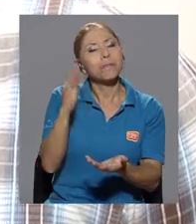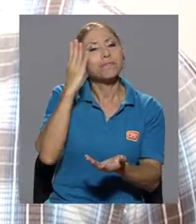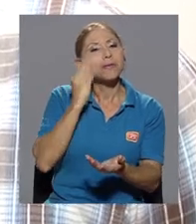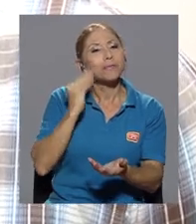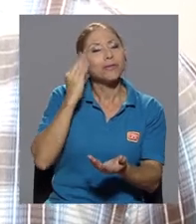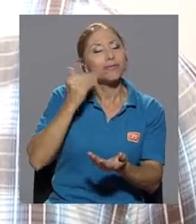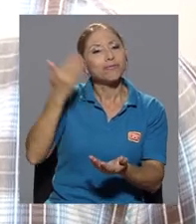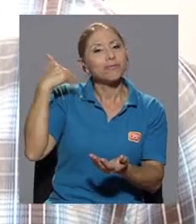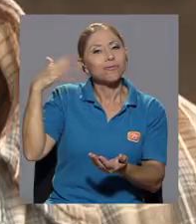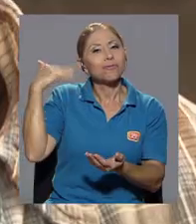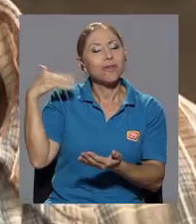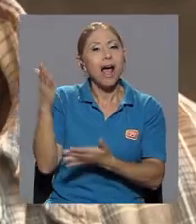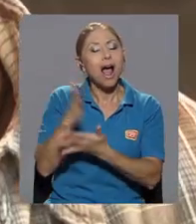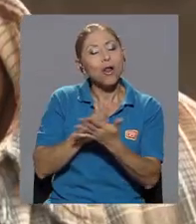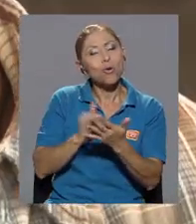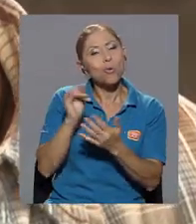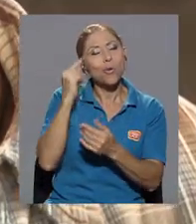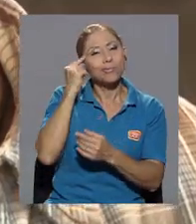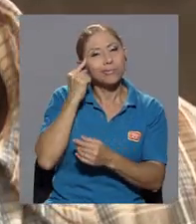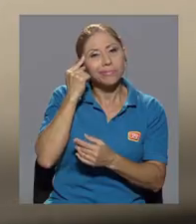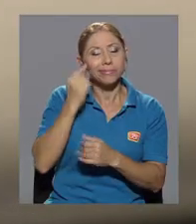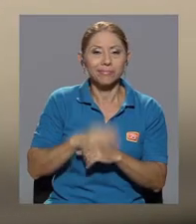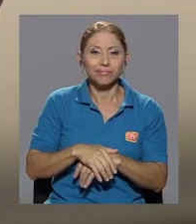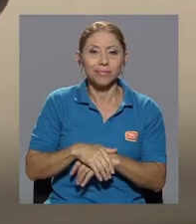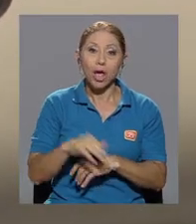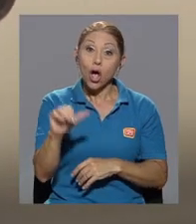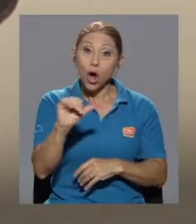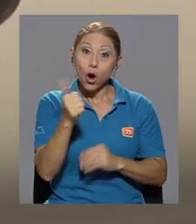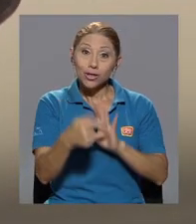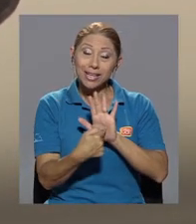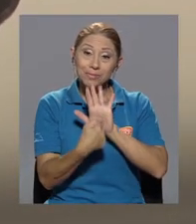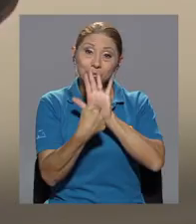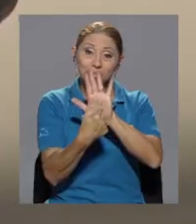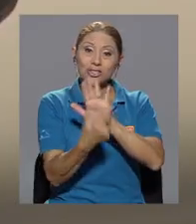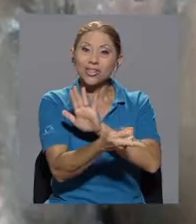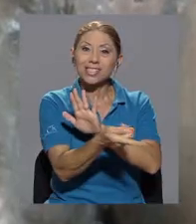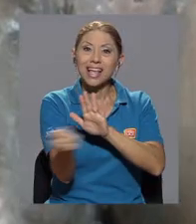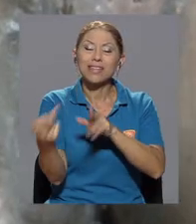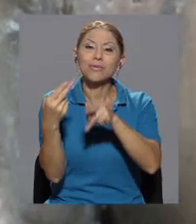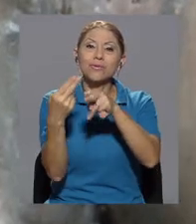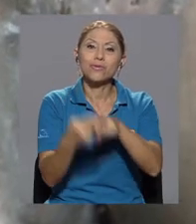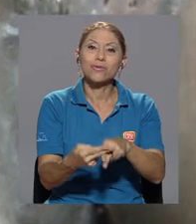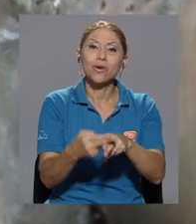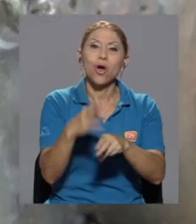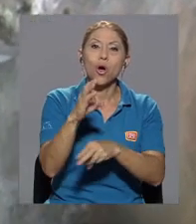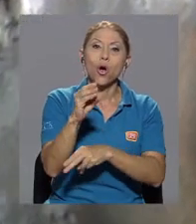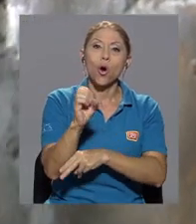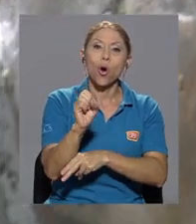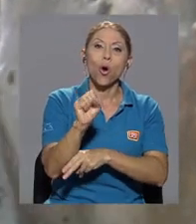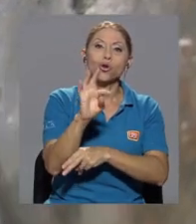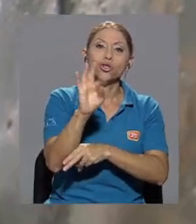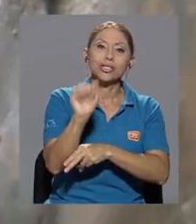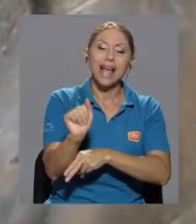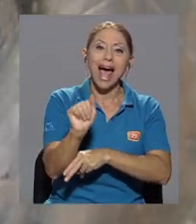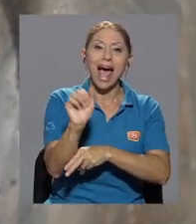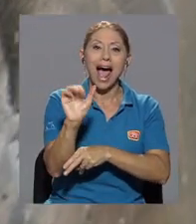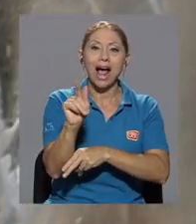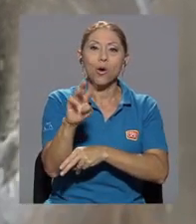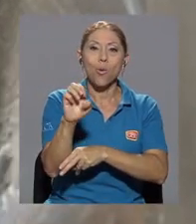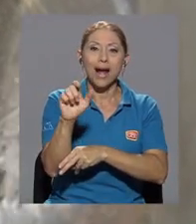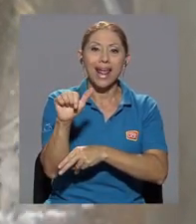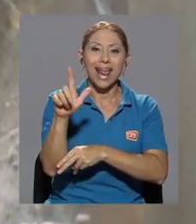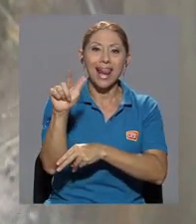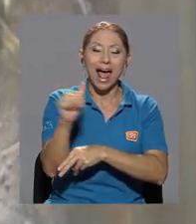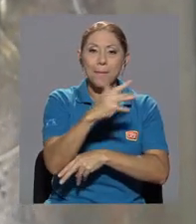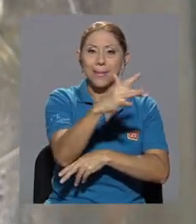anecdóticos, un tanto contemplativos. Otra de las exposiciones exhibidas es Costa Acuarela Paisaje Cartaginés, de la